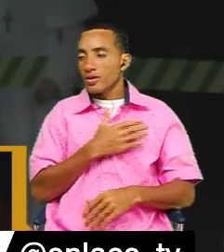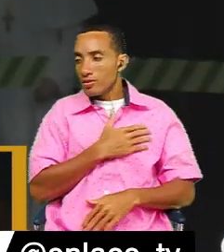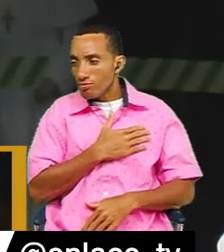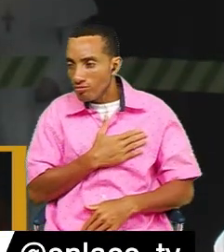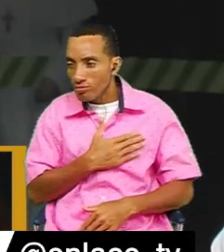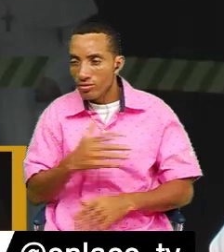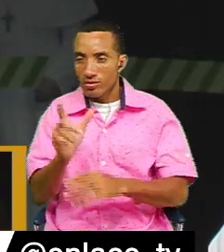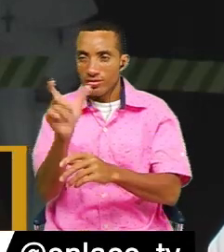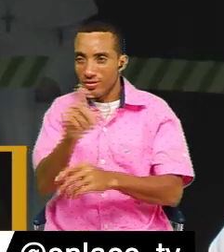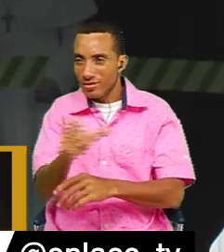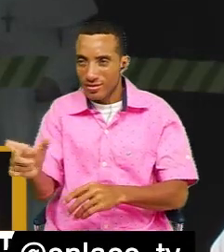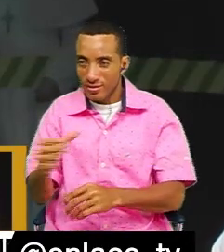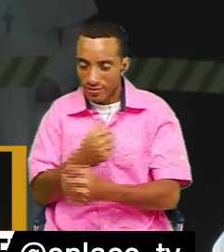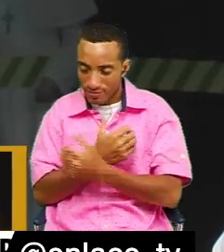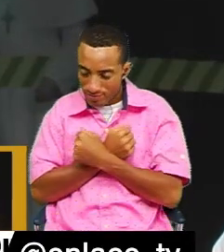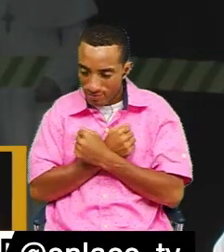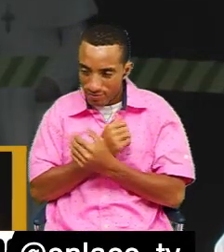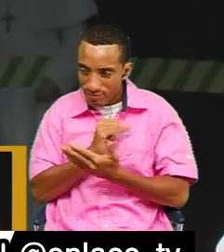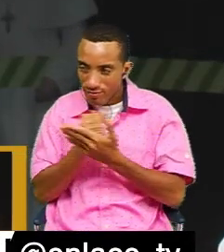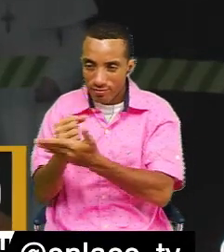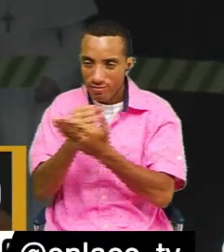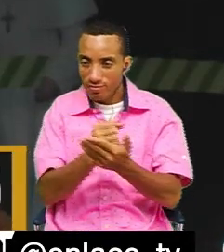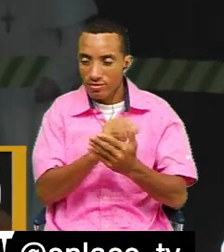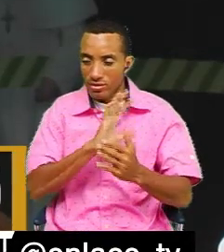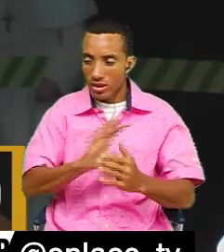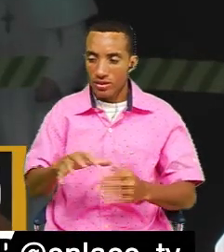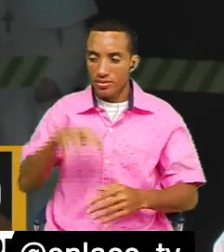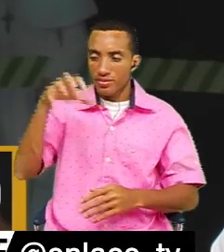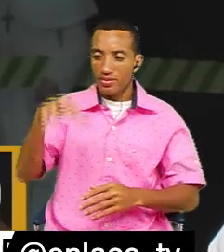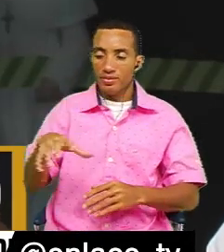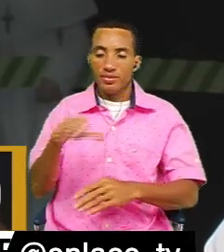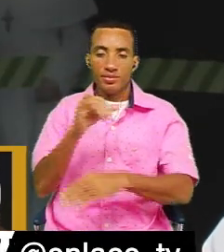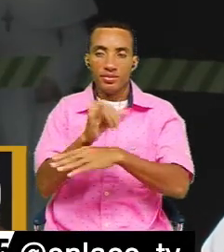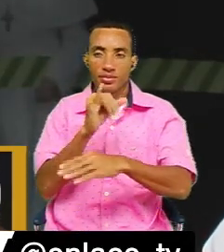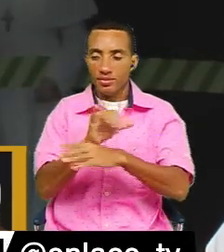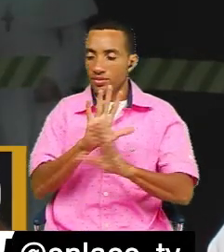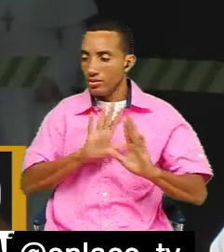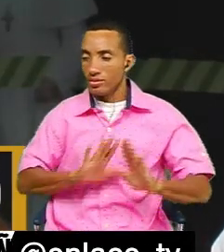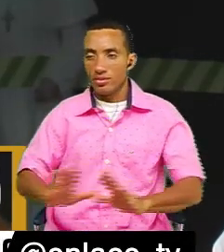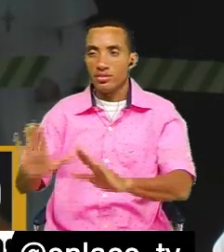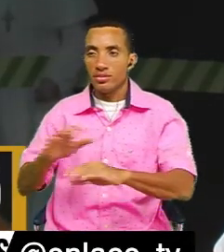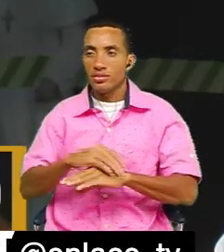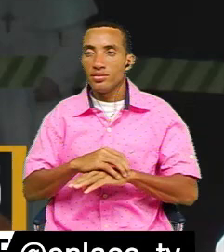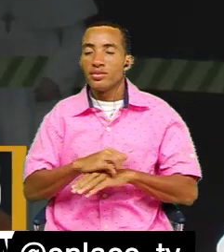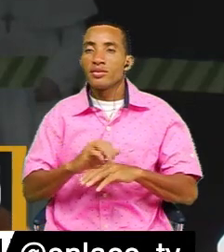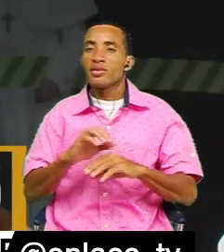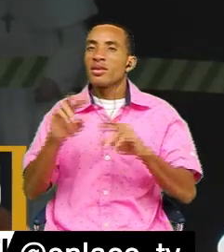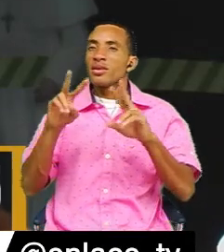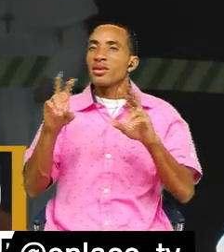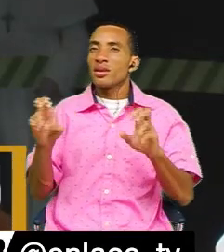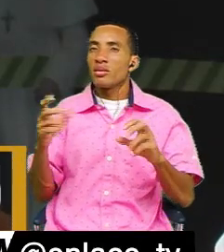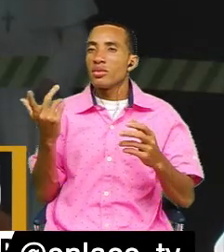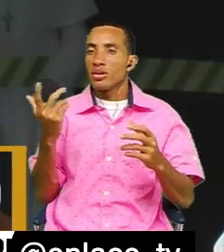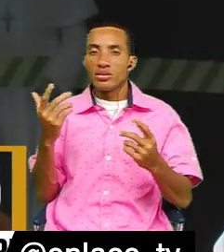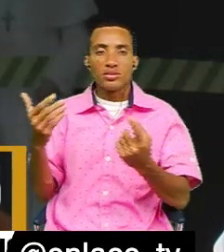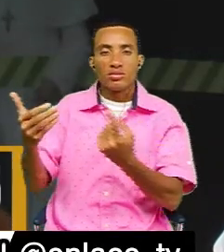ya garantizada pues en nuestra institución, instalada en nuestra institución. Temas de integridad policial